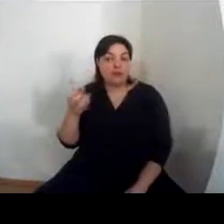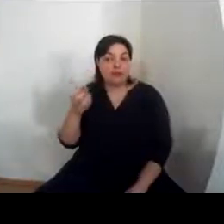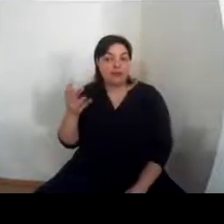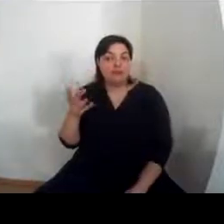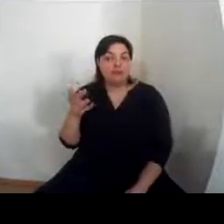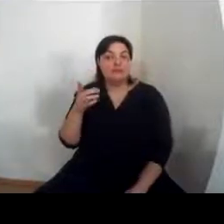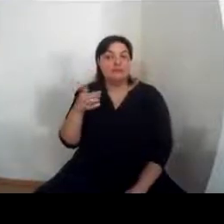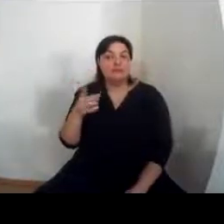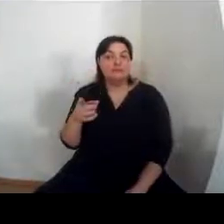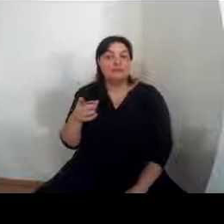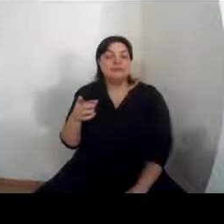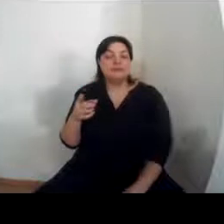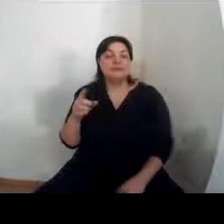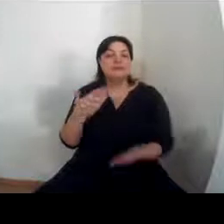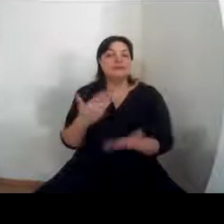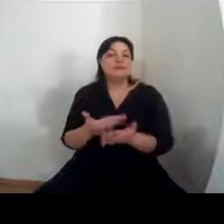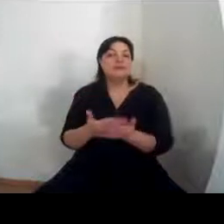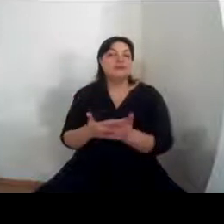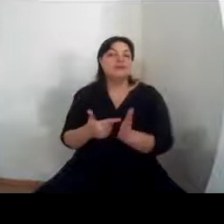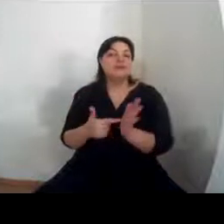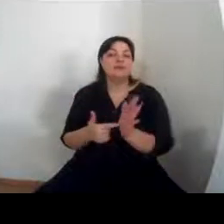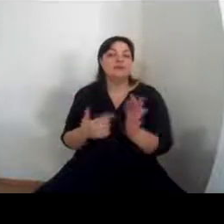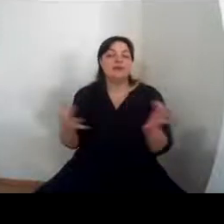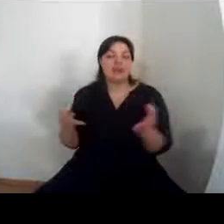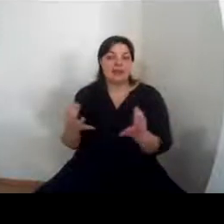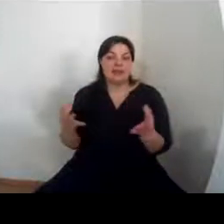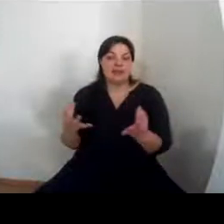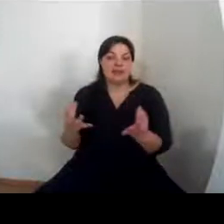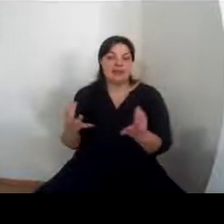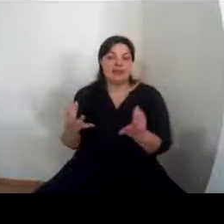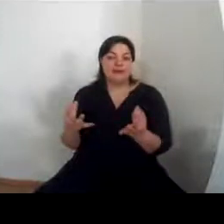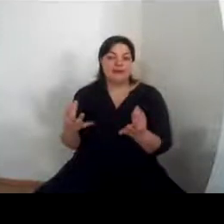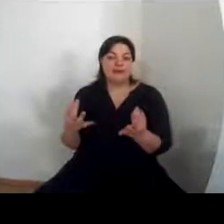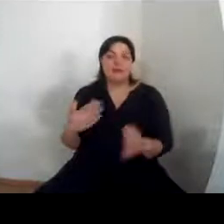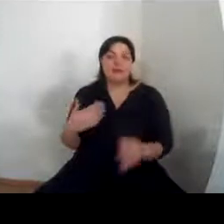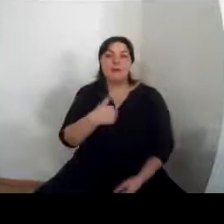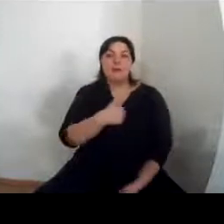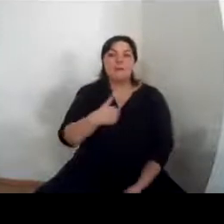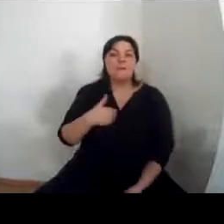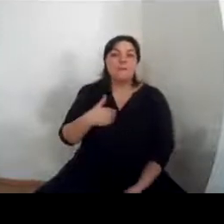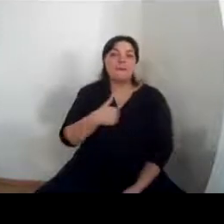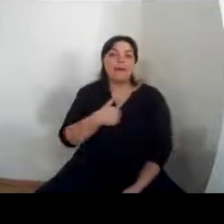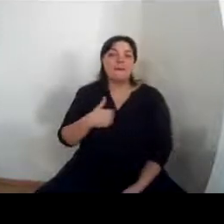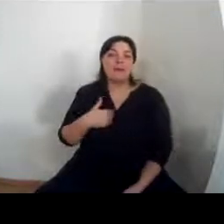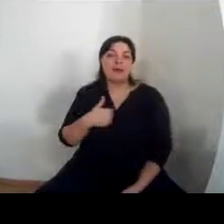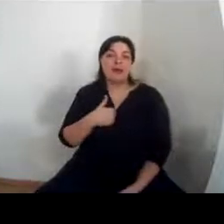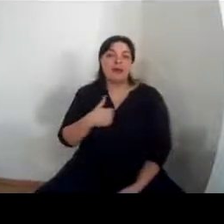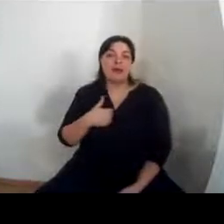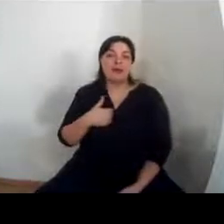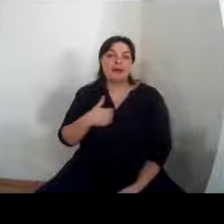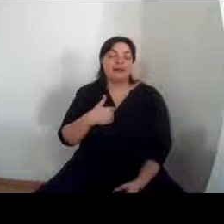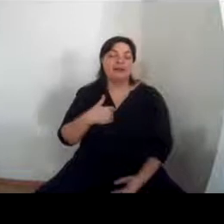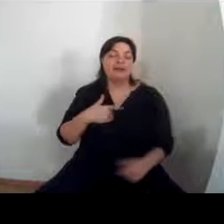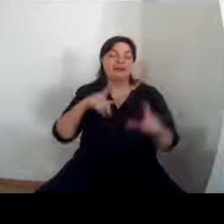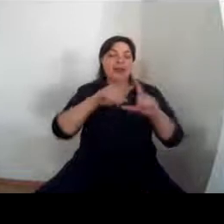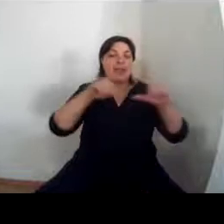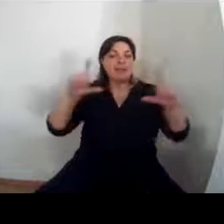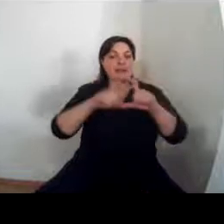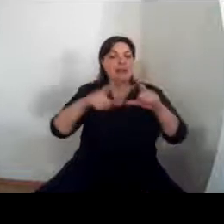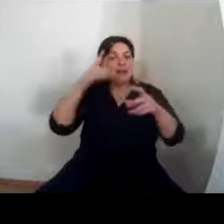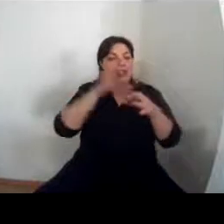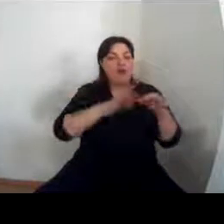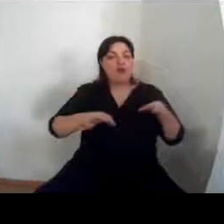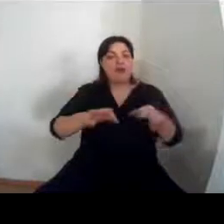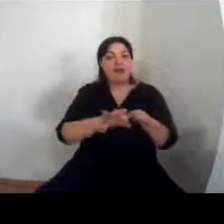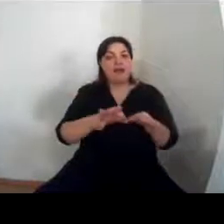quedado constatado que es fundamental el papel de las entidades locales en toda esa